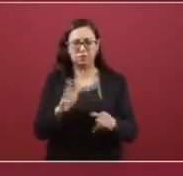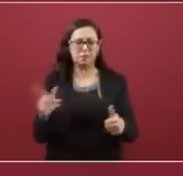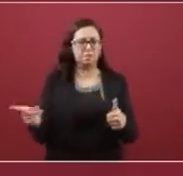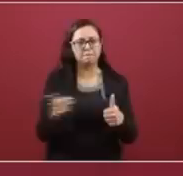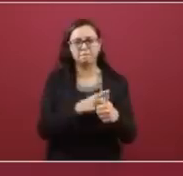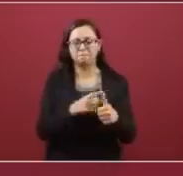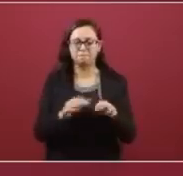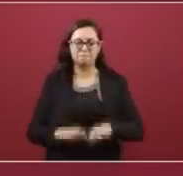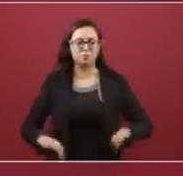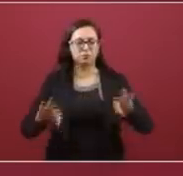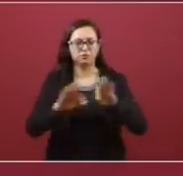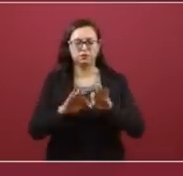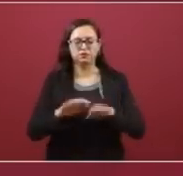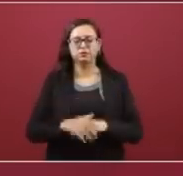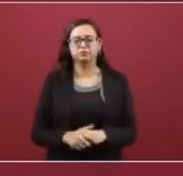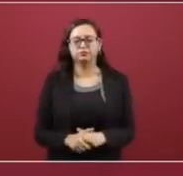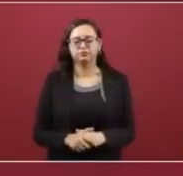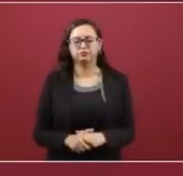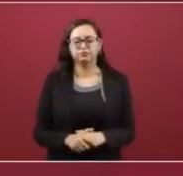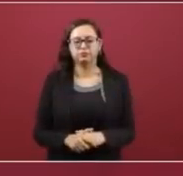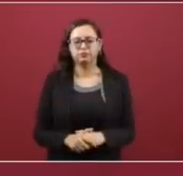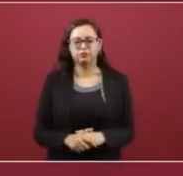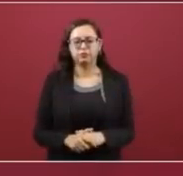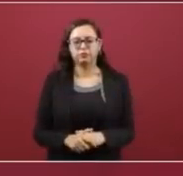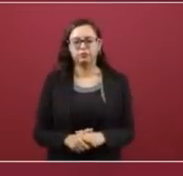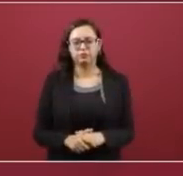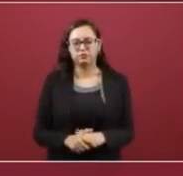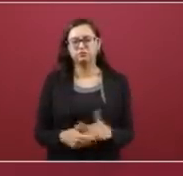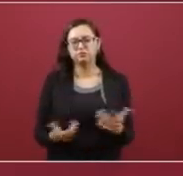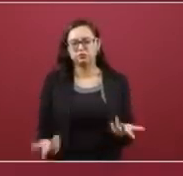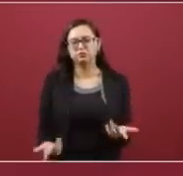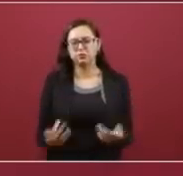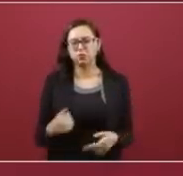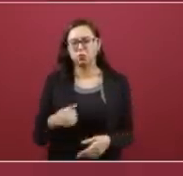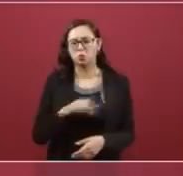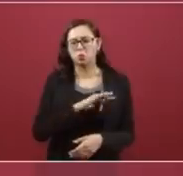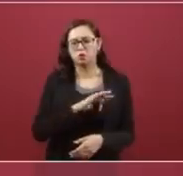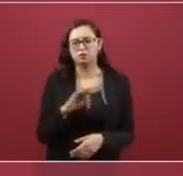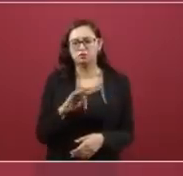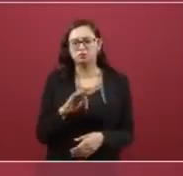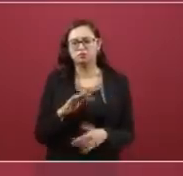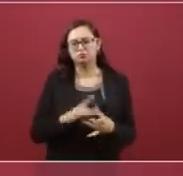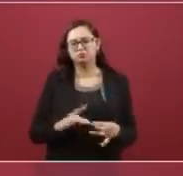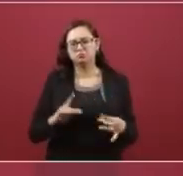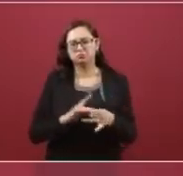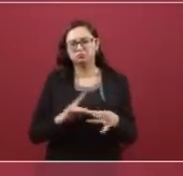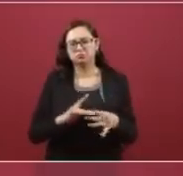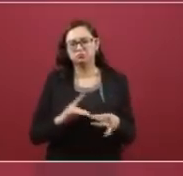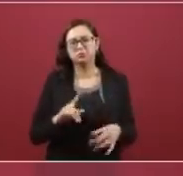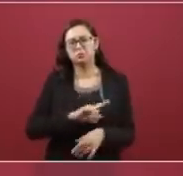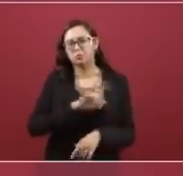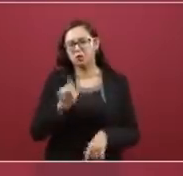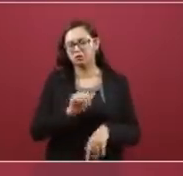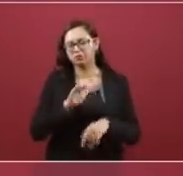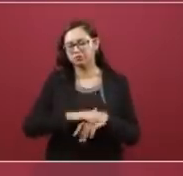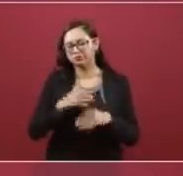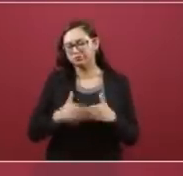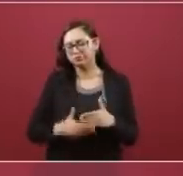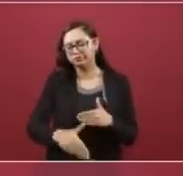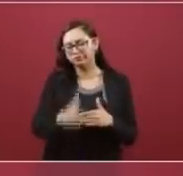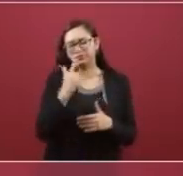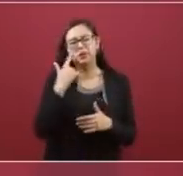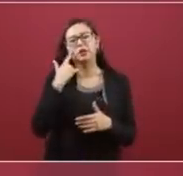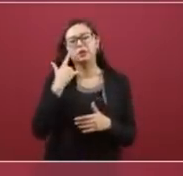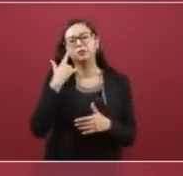La legalidad. Entonces, esto es lo que puedo decir. Después vamos a ir viendo Sí.